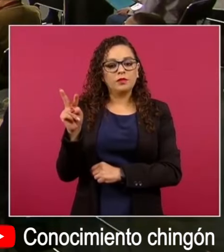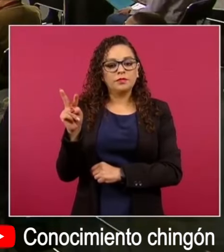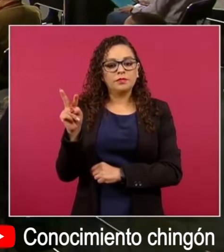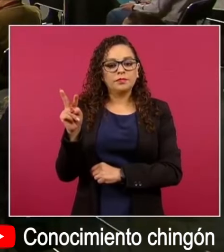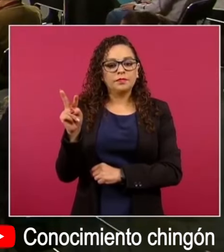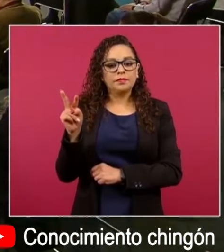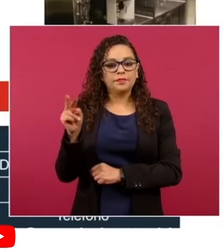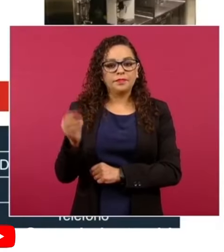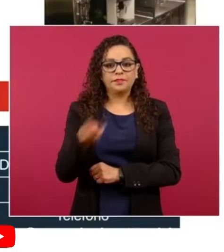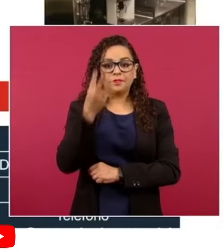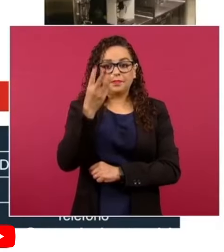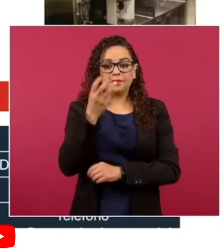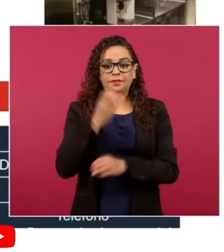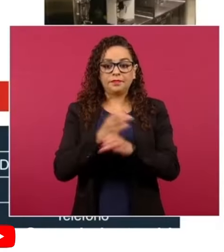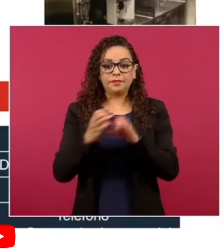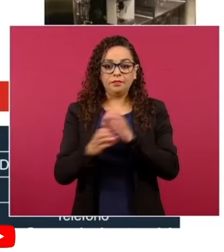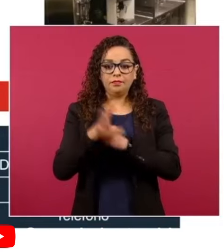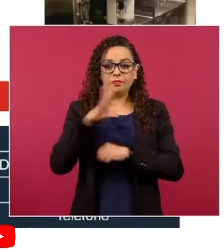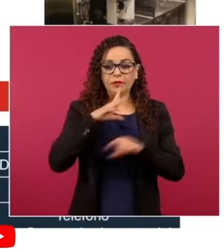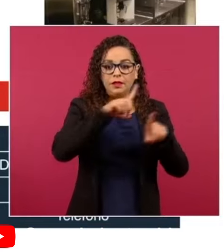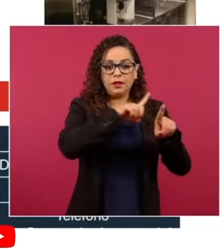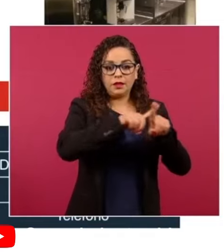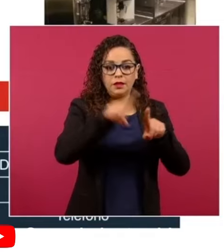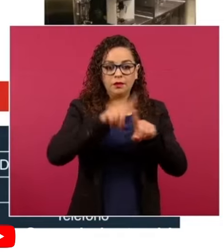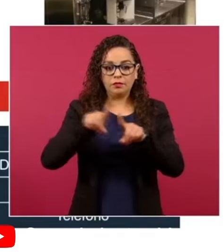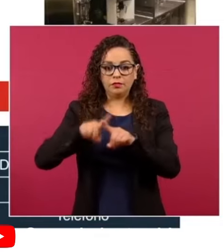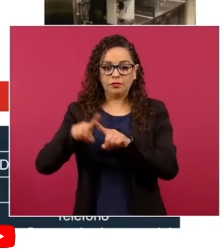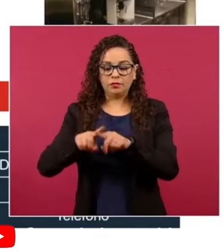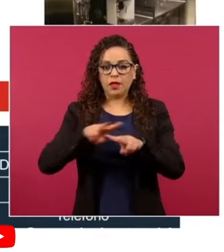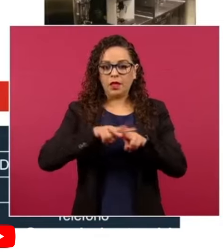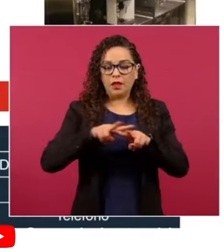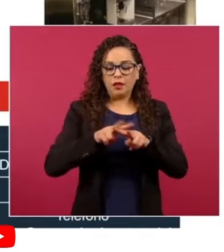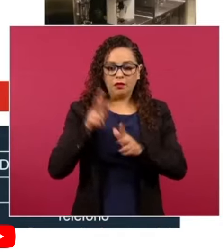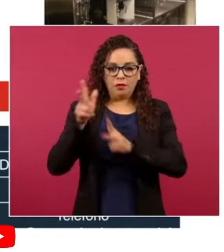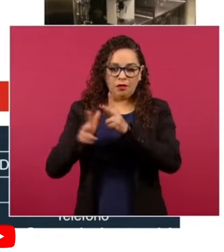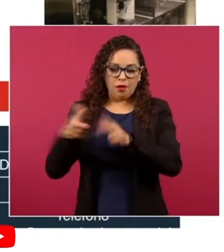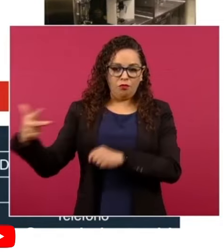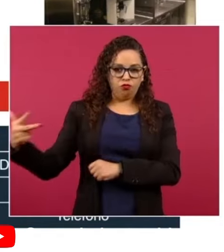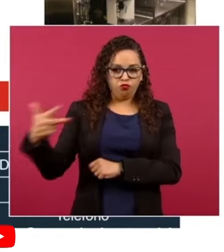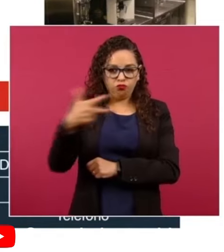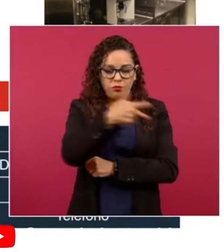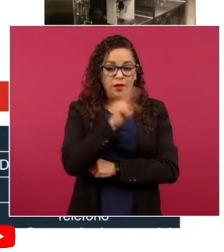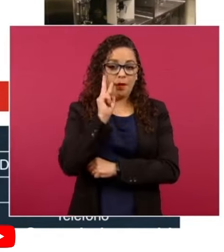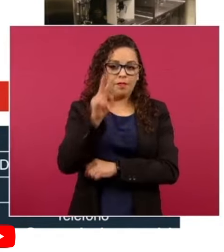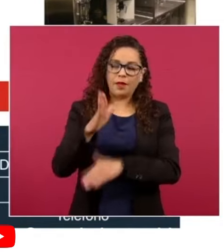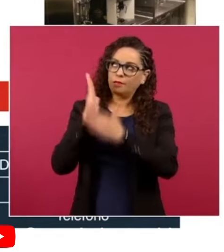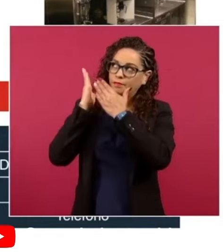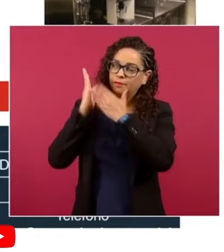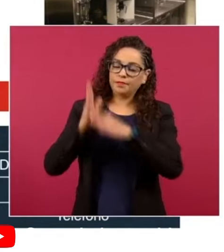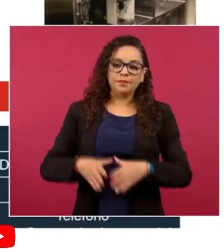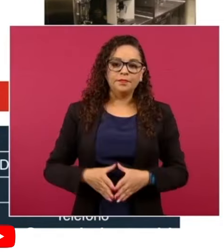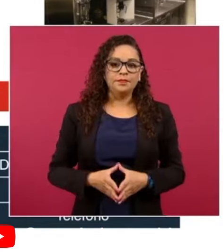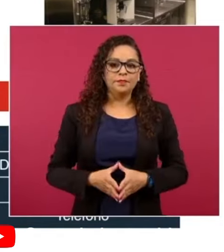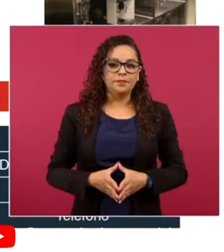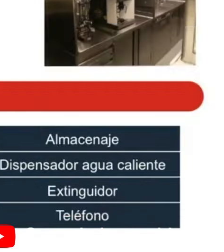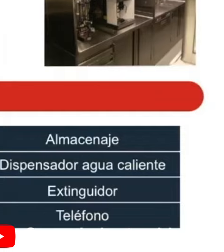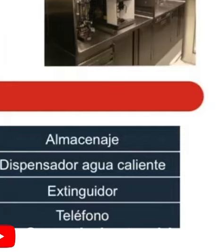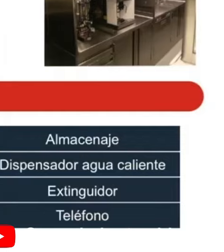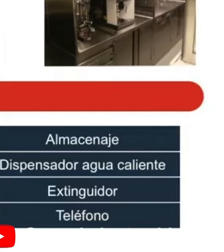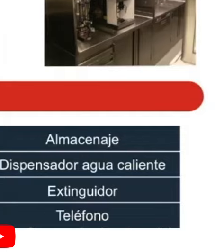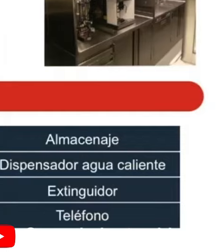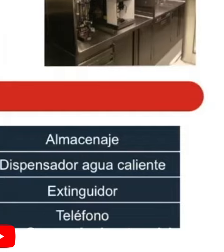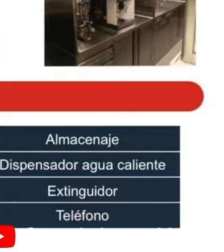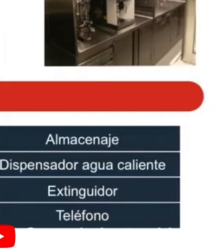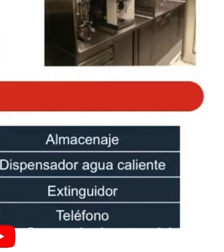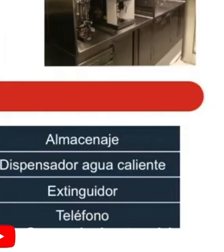elementos de las 3 cosas que se tienen distintas en los distintos trenes, que va desde un servicio de cafetería más sencillo hasta el